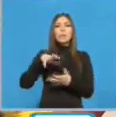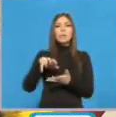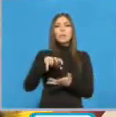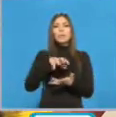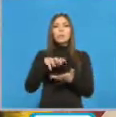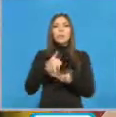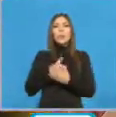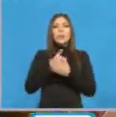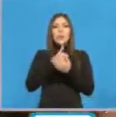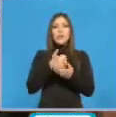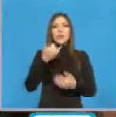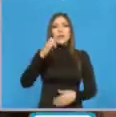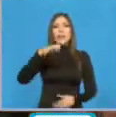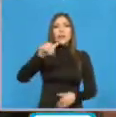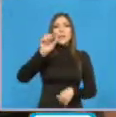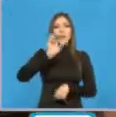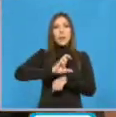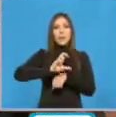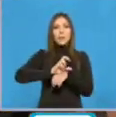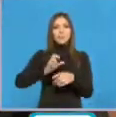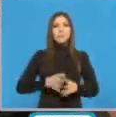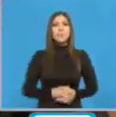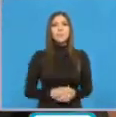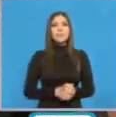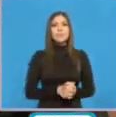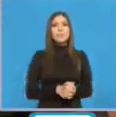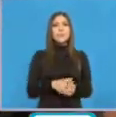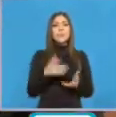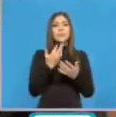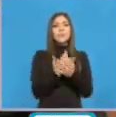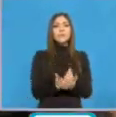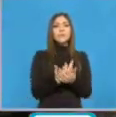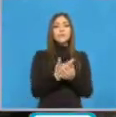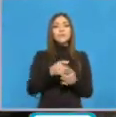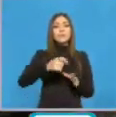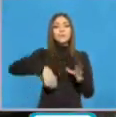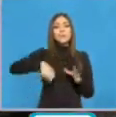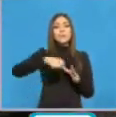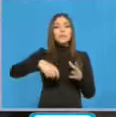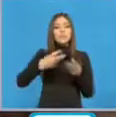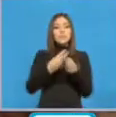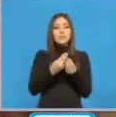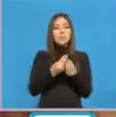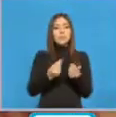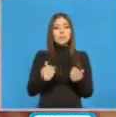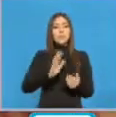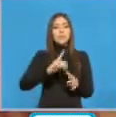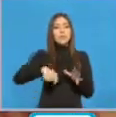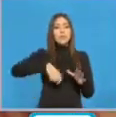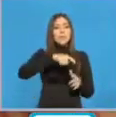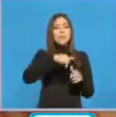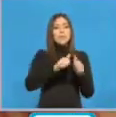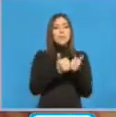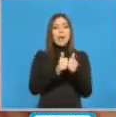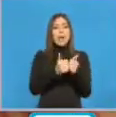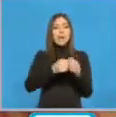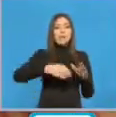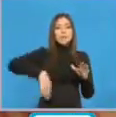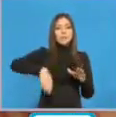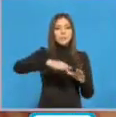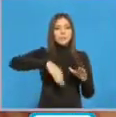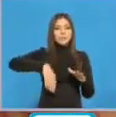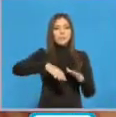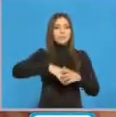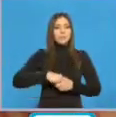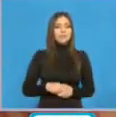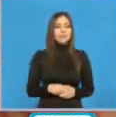ayudamos con las que yemas, rinda, yemas de exactamente, huevo. yemas de huevo. Vamos a dejar que esto funda rápidamente y que le vamos moviendo al panecito. Claro, claro que sí, Yo sé chef. que tú